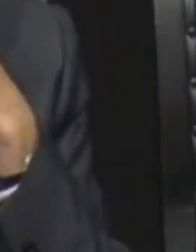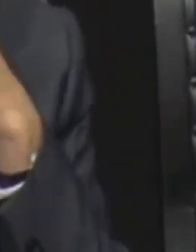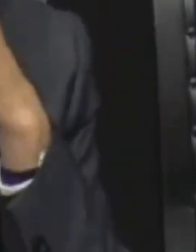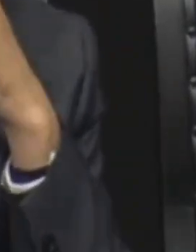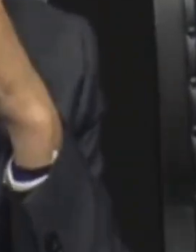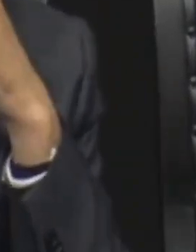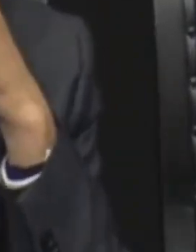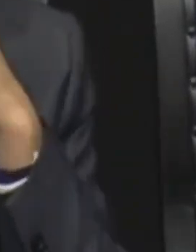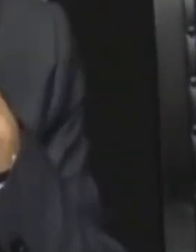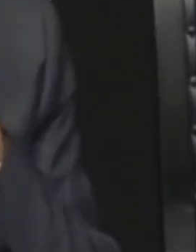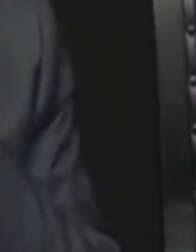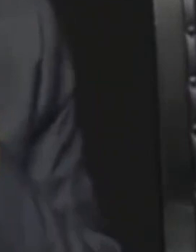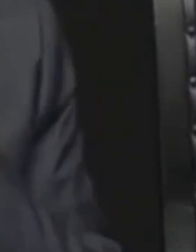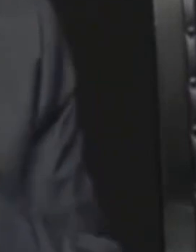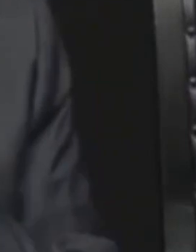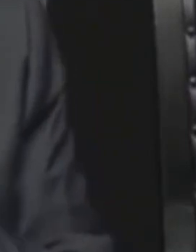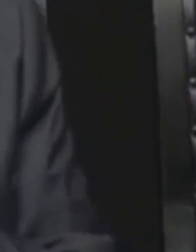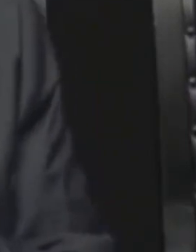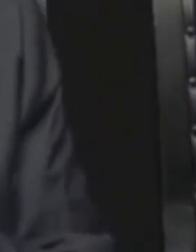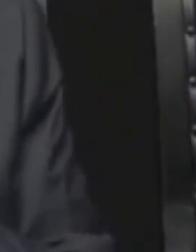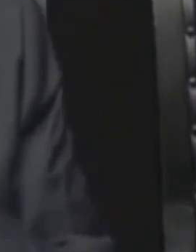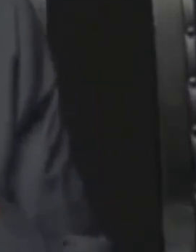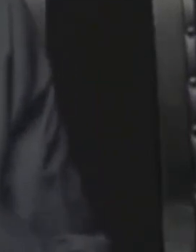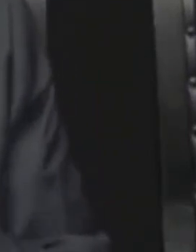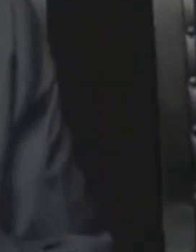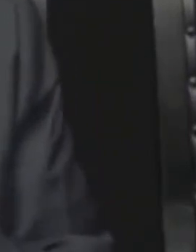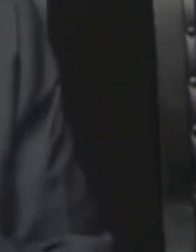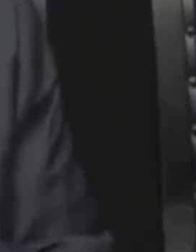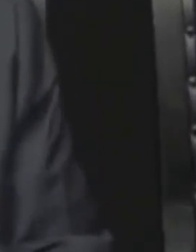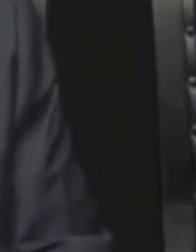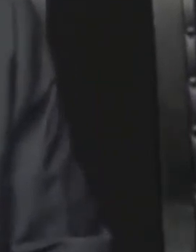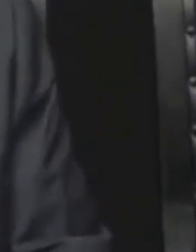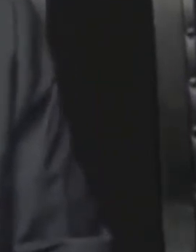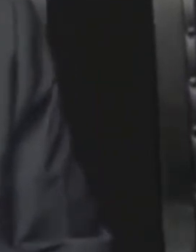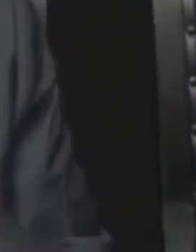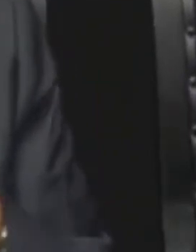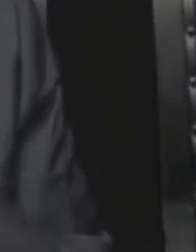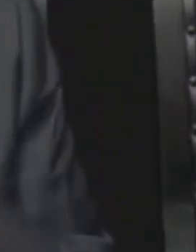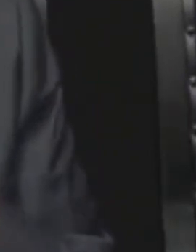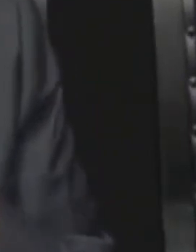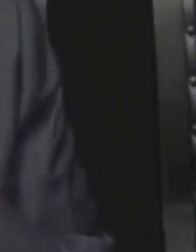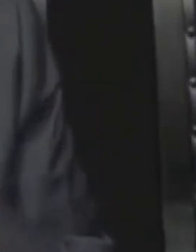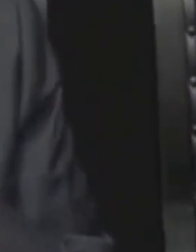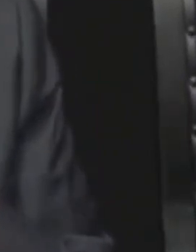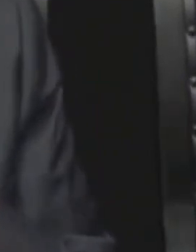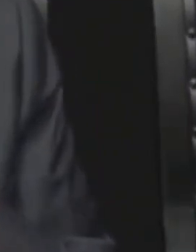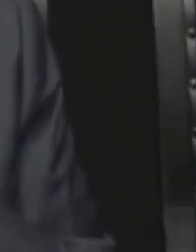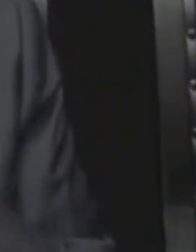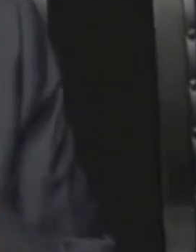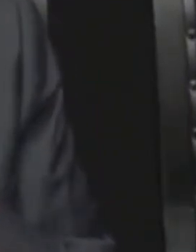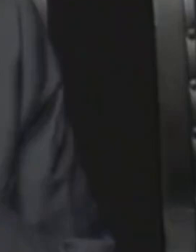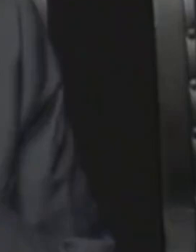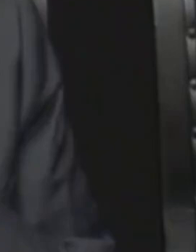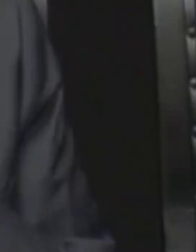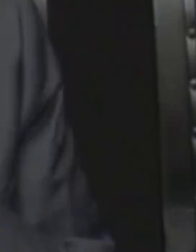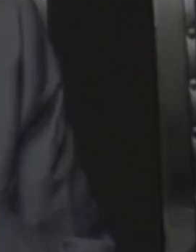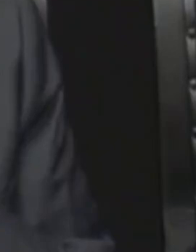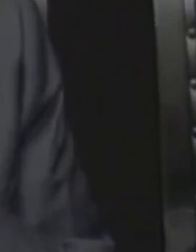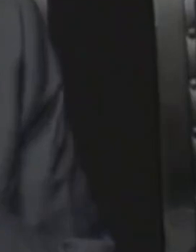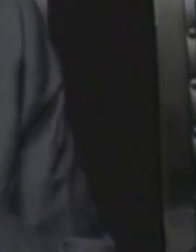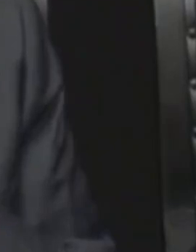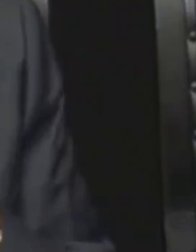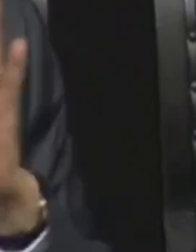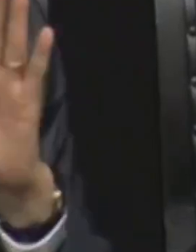damos inicio a la sesión solemne convocada para hacer la entrega de este galardón